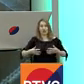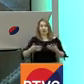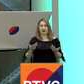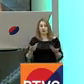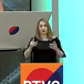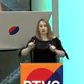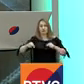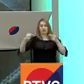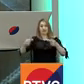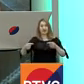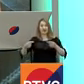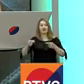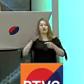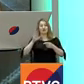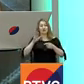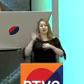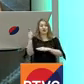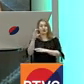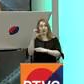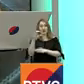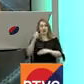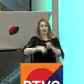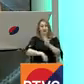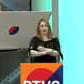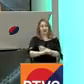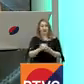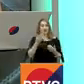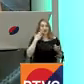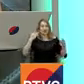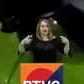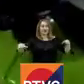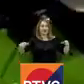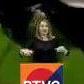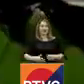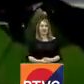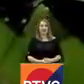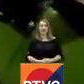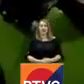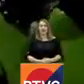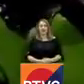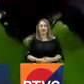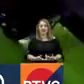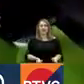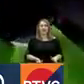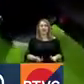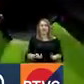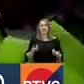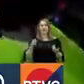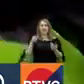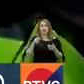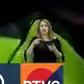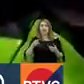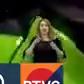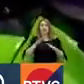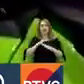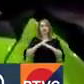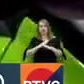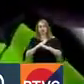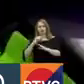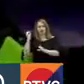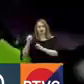partido de la selección colombia este martes en el estadio metropolitano la brigada contra el homicidio que adelanta a la policía metropolitana